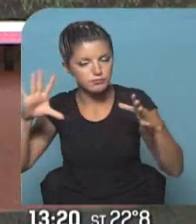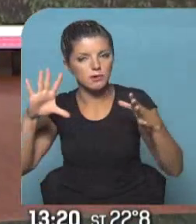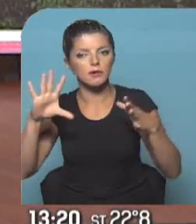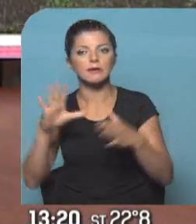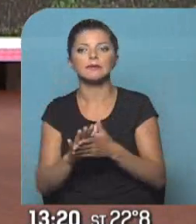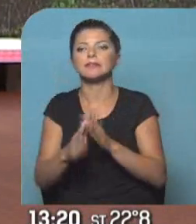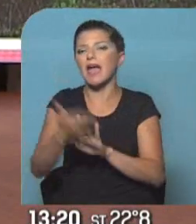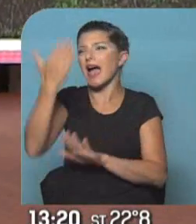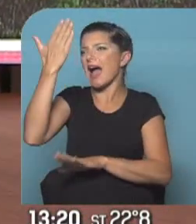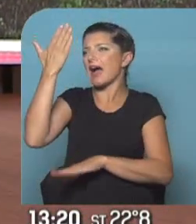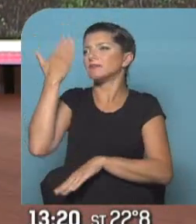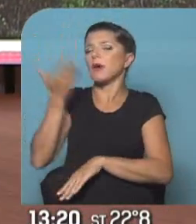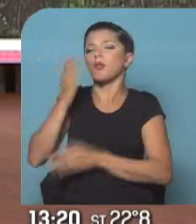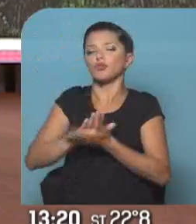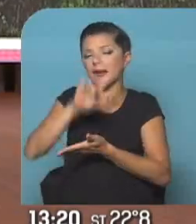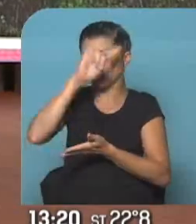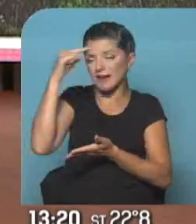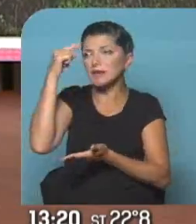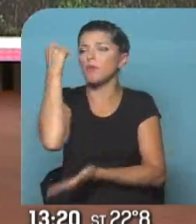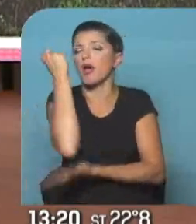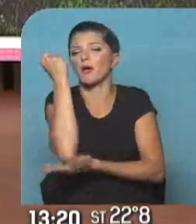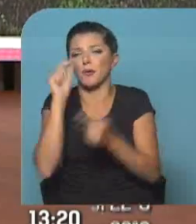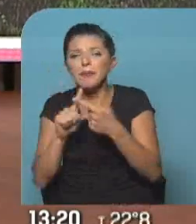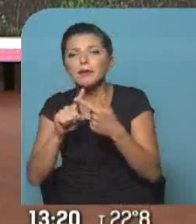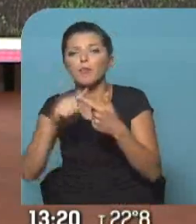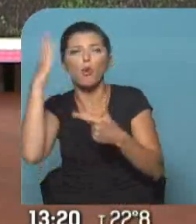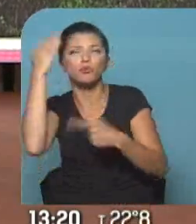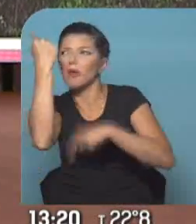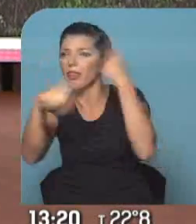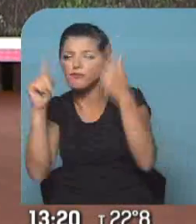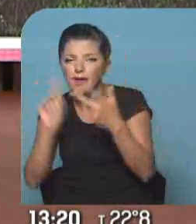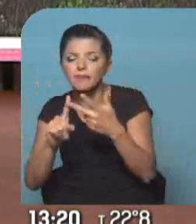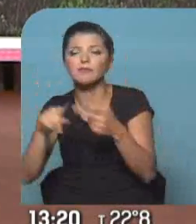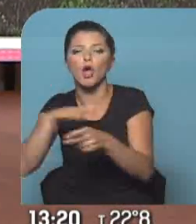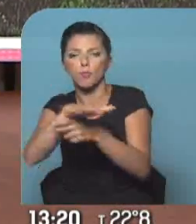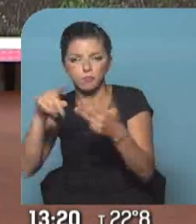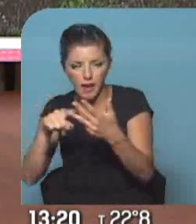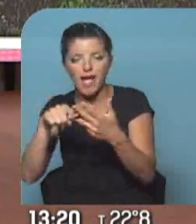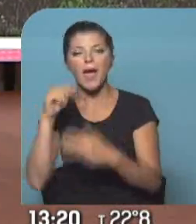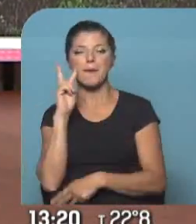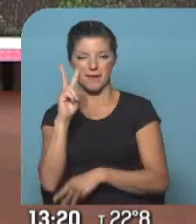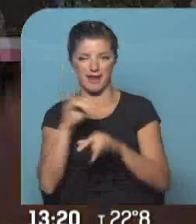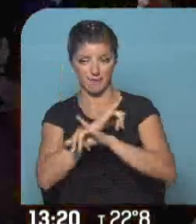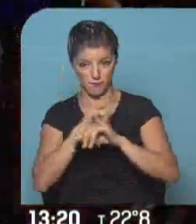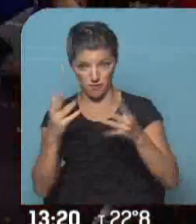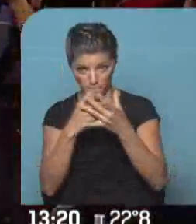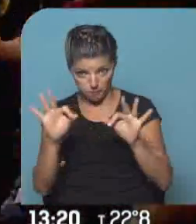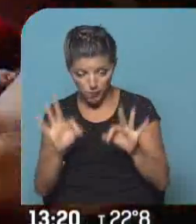antiguos nacionalismos, en cuestiones económicas, en diferencias culturales, étnicas. Vemos el informe y lo analizamos.